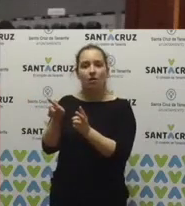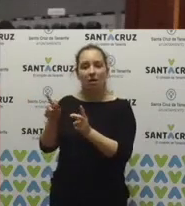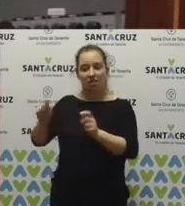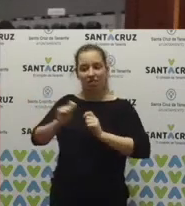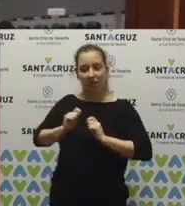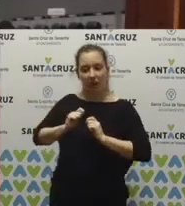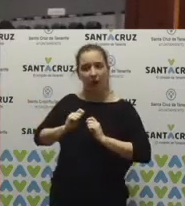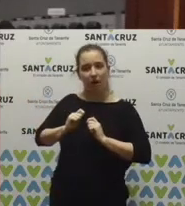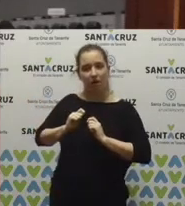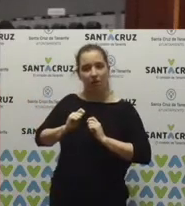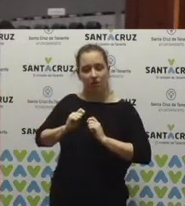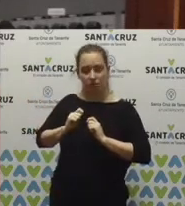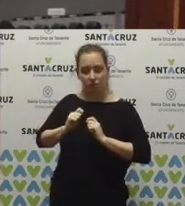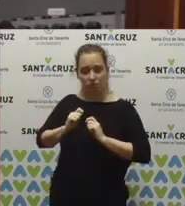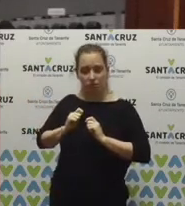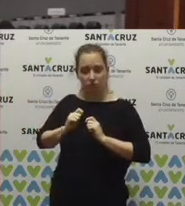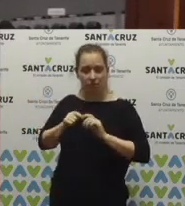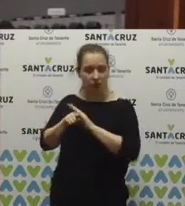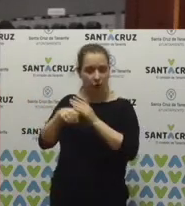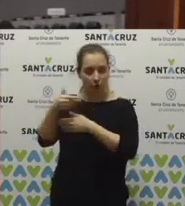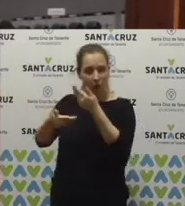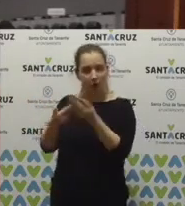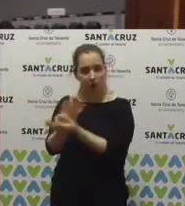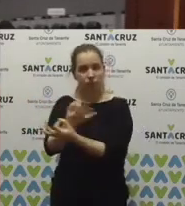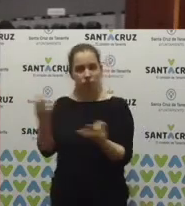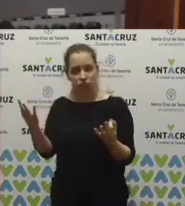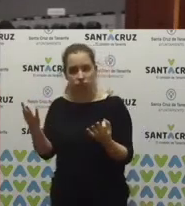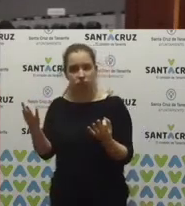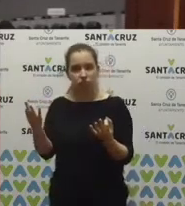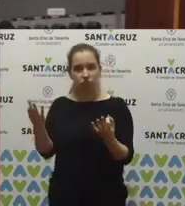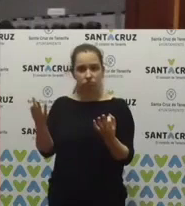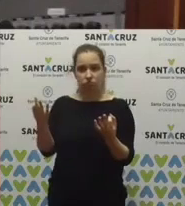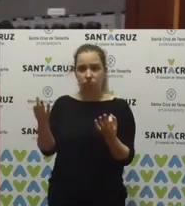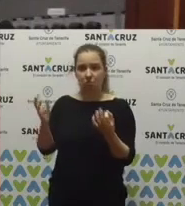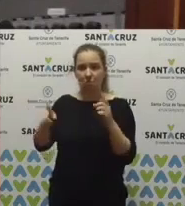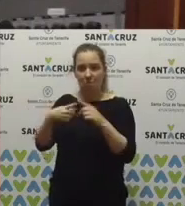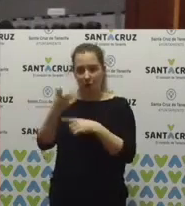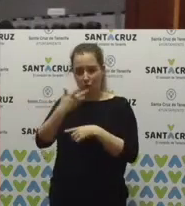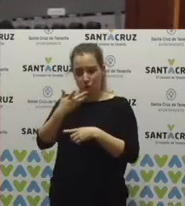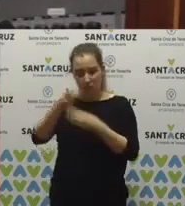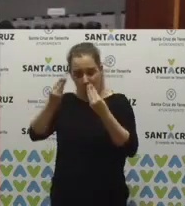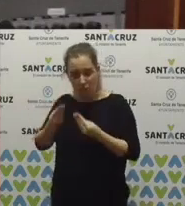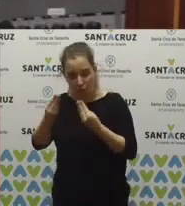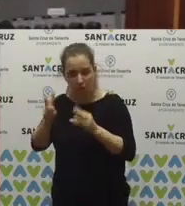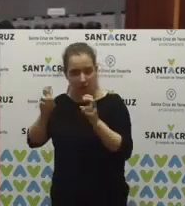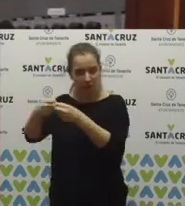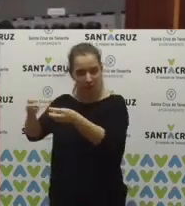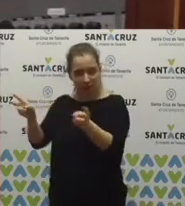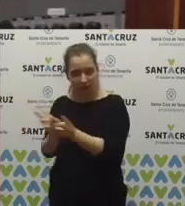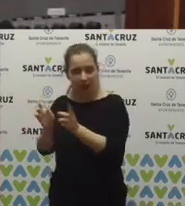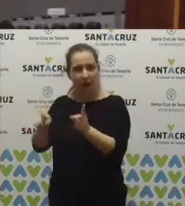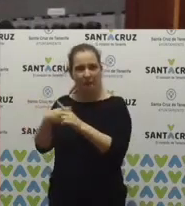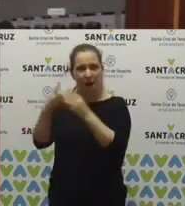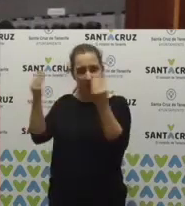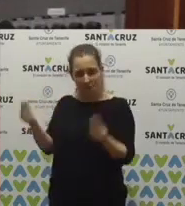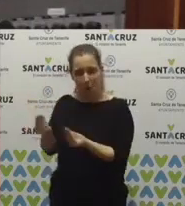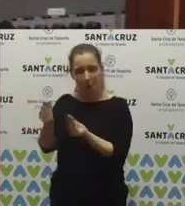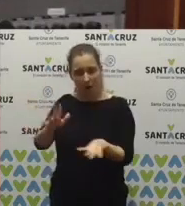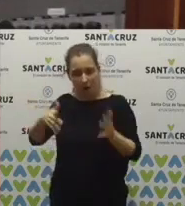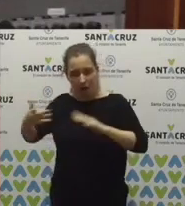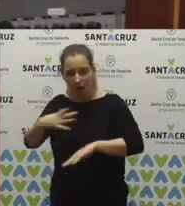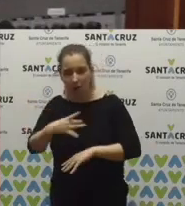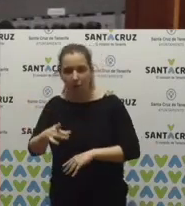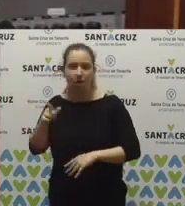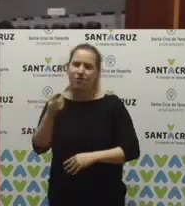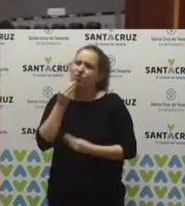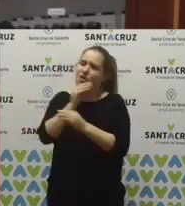que tiene del sector por el know-how que puede aportar a la piscina acidalio lorenzo las mejoras que puedan introducir sería la mejor solución y